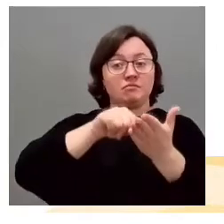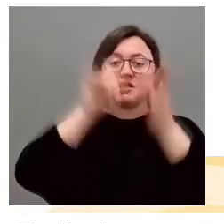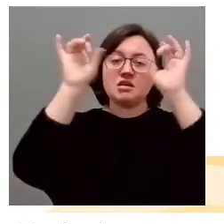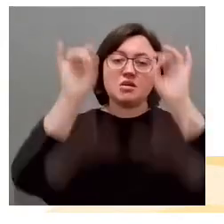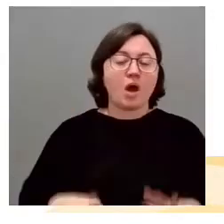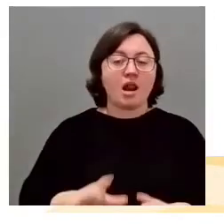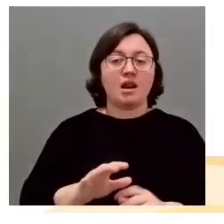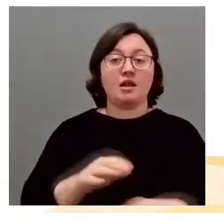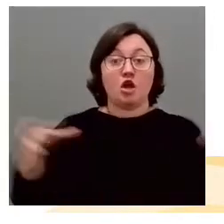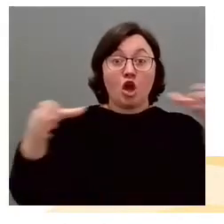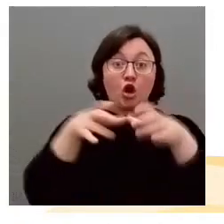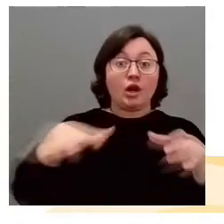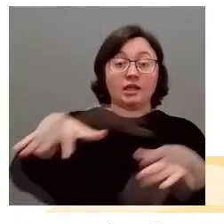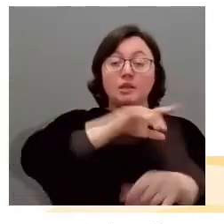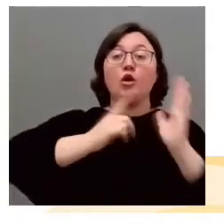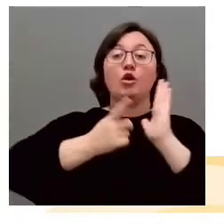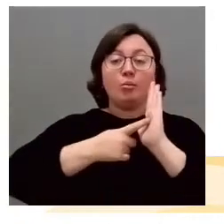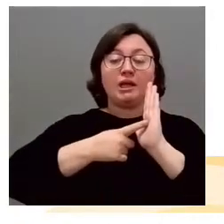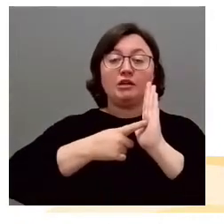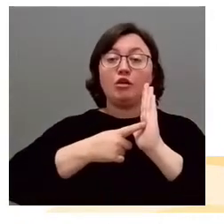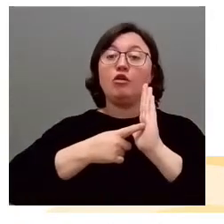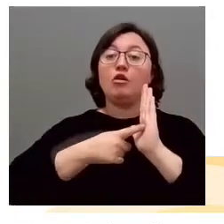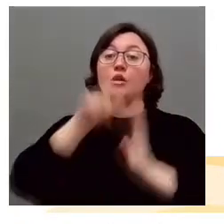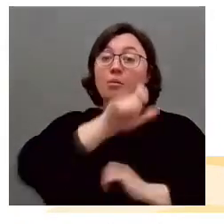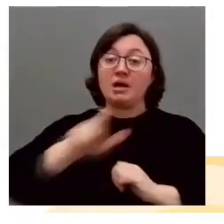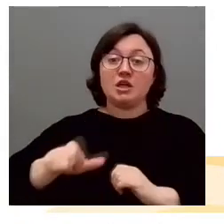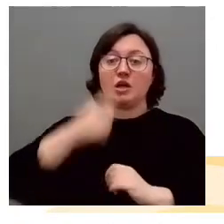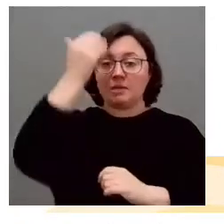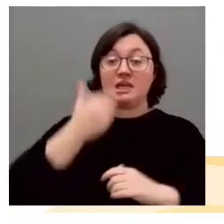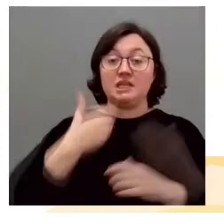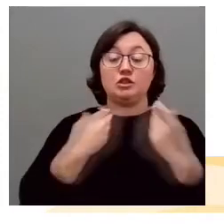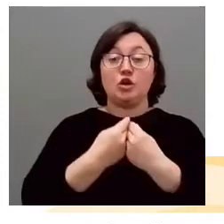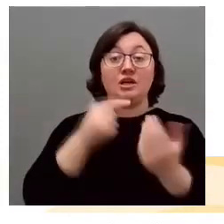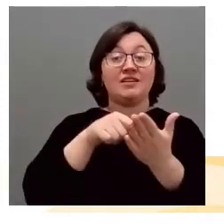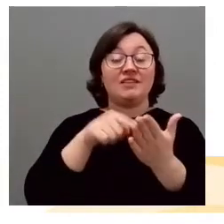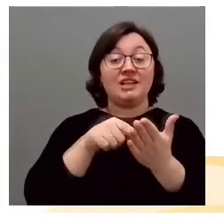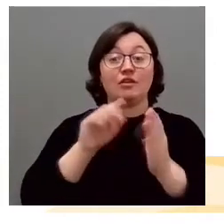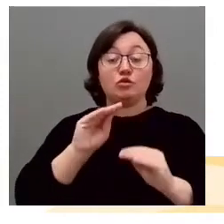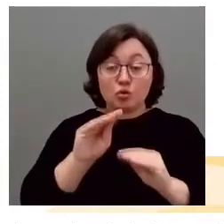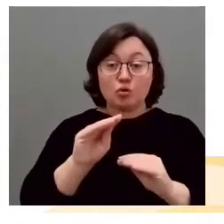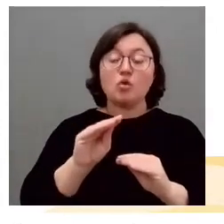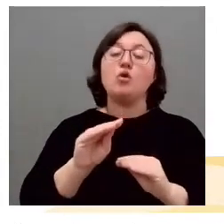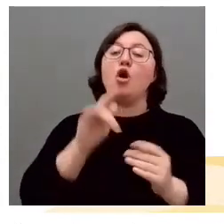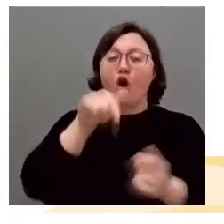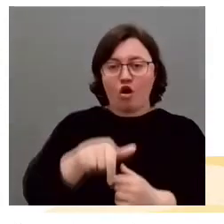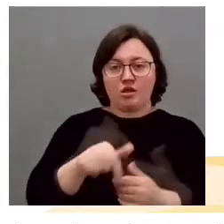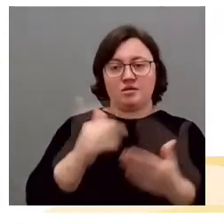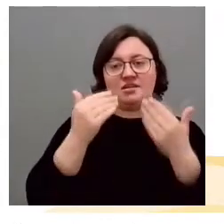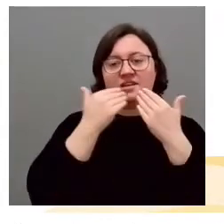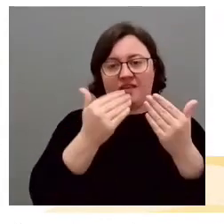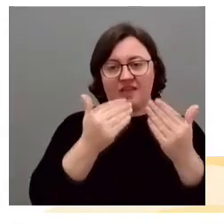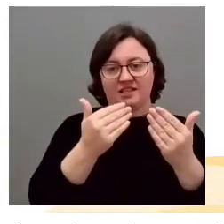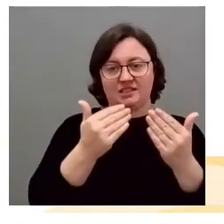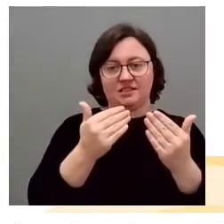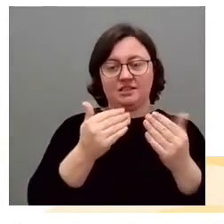las necesidades de todos los colectivos de las personas con discapacidad y hoy te lo agradezco